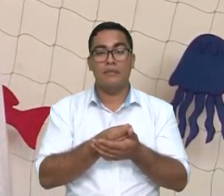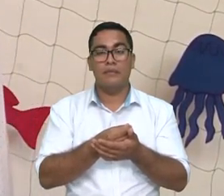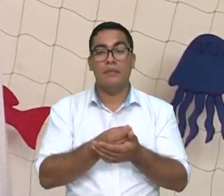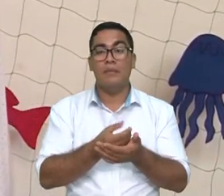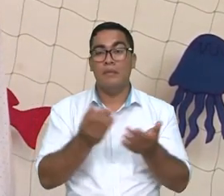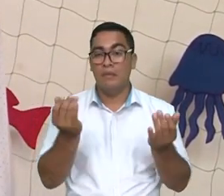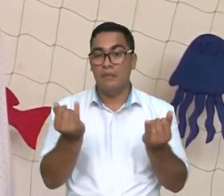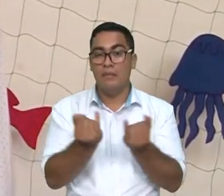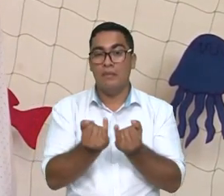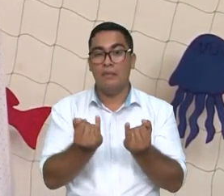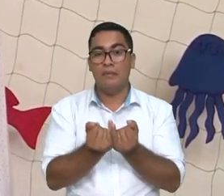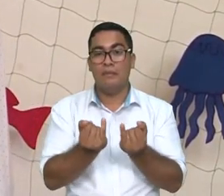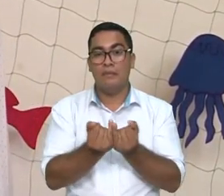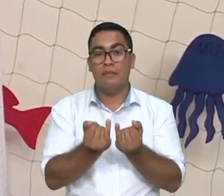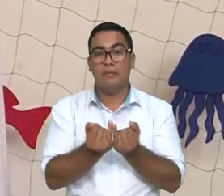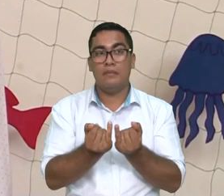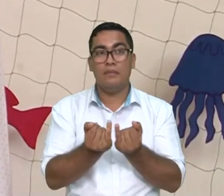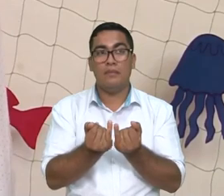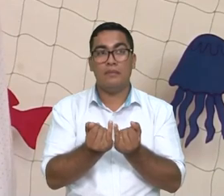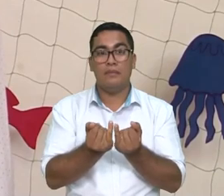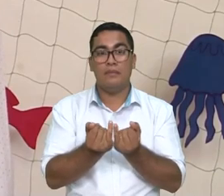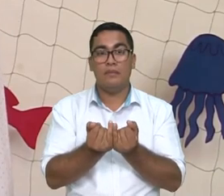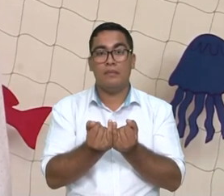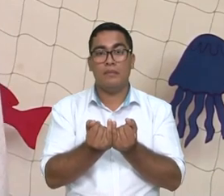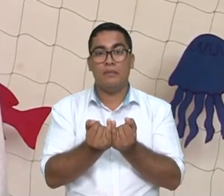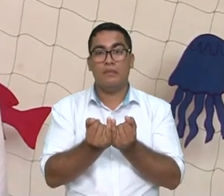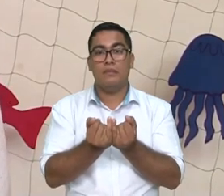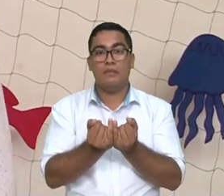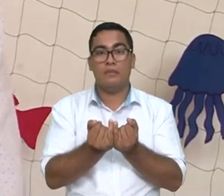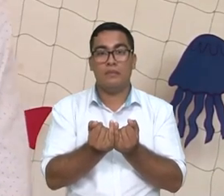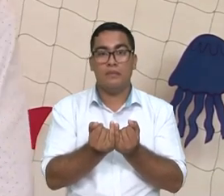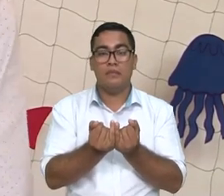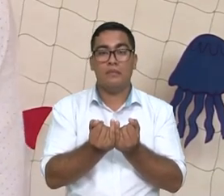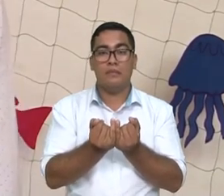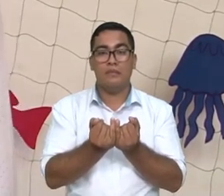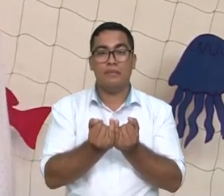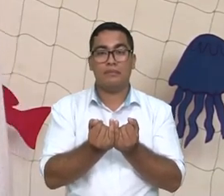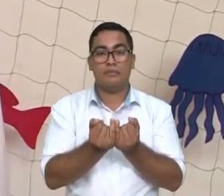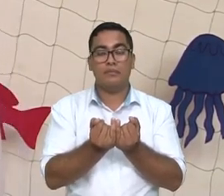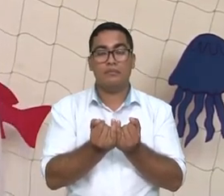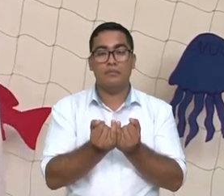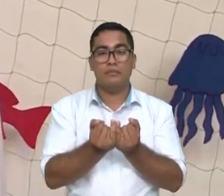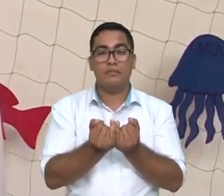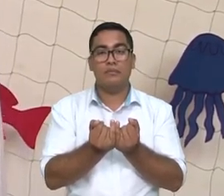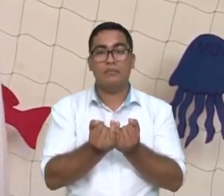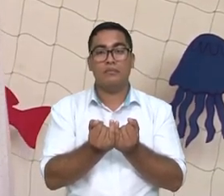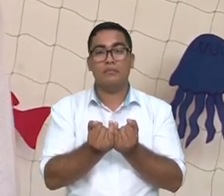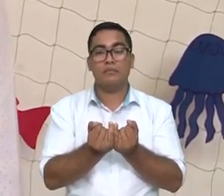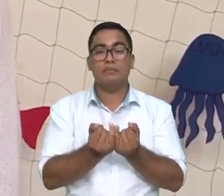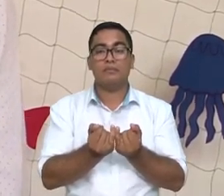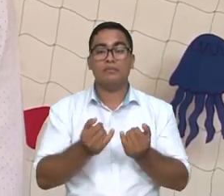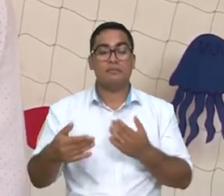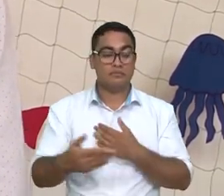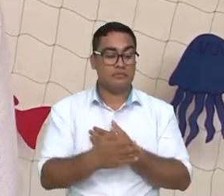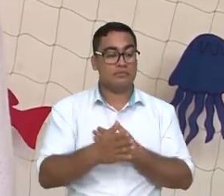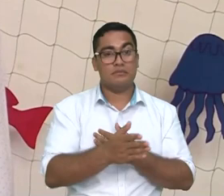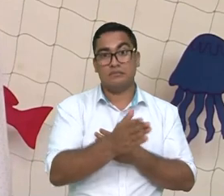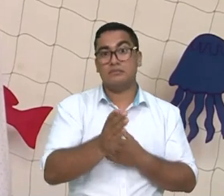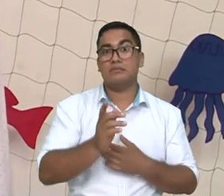también es un pez que tiene